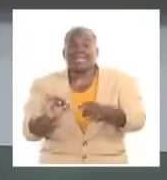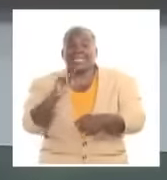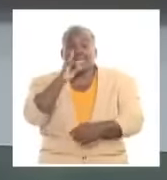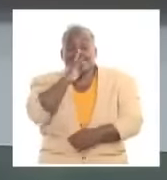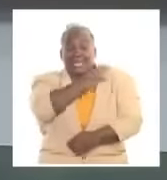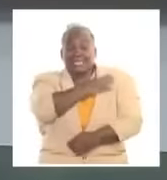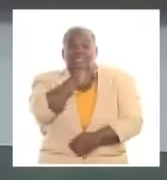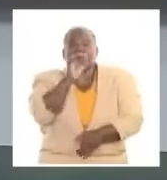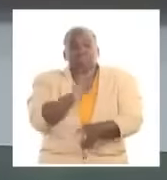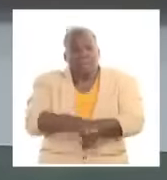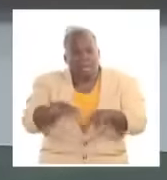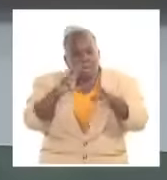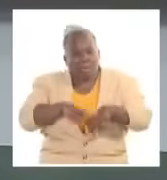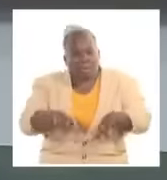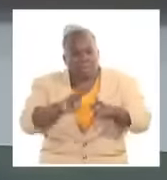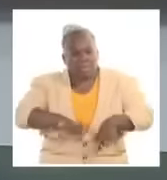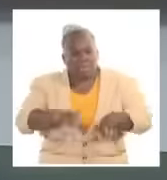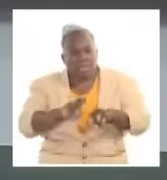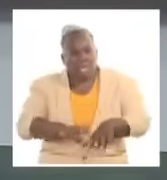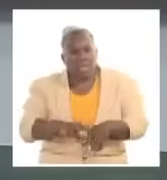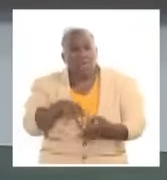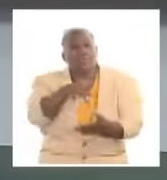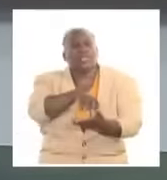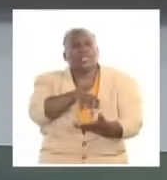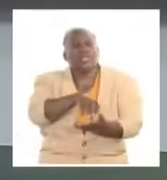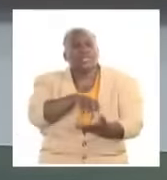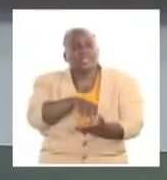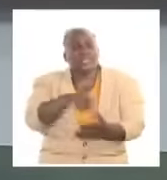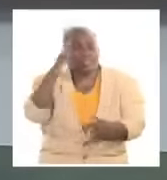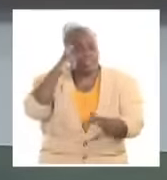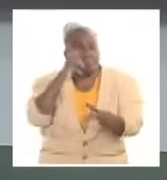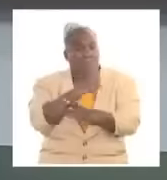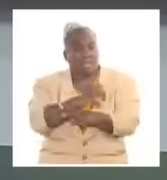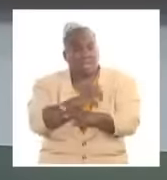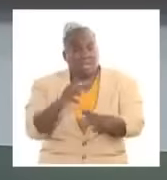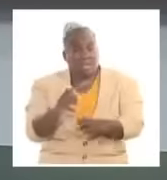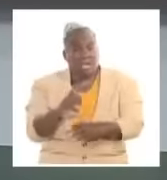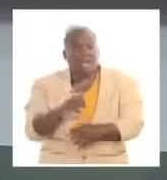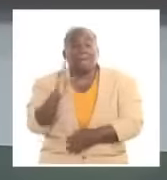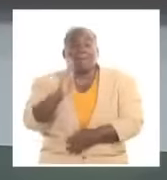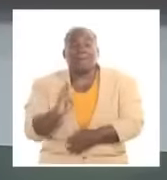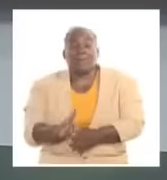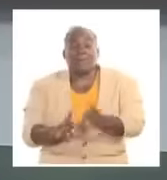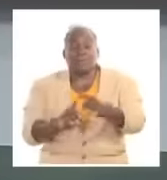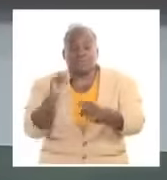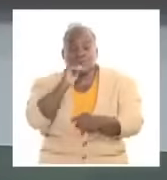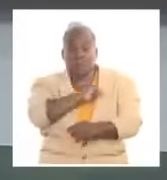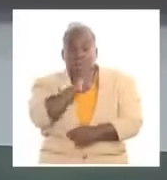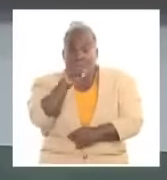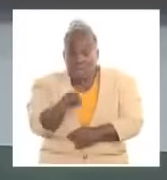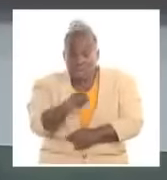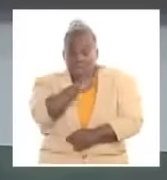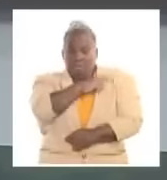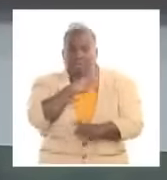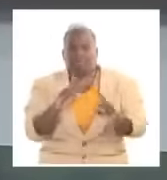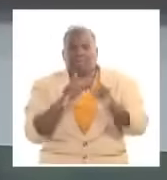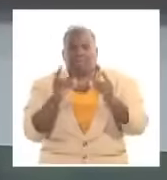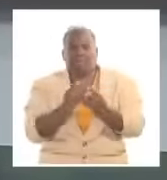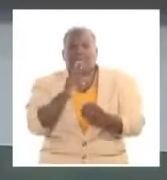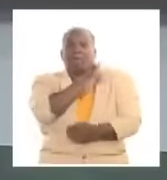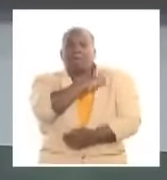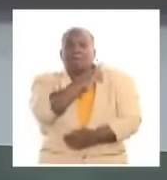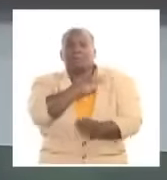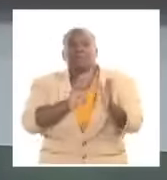como investigador en el Centro de Ingeniería Genética y Biotecnología, donde transitó como jefe de departamento, director de